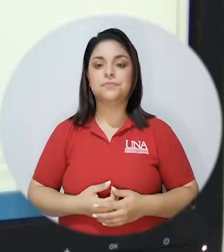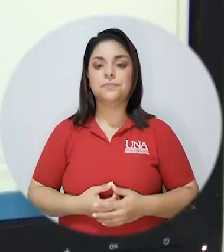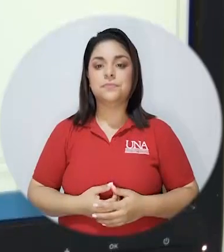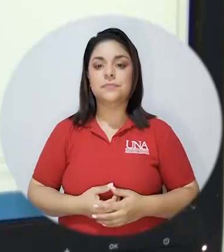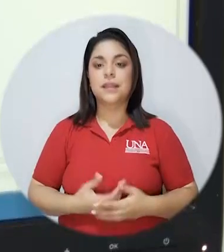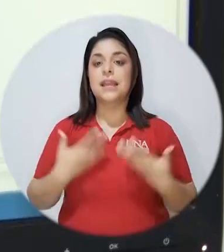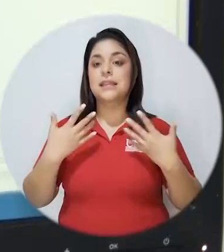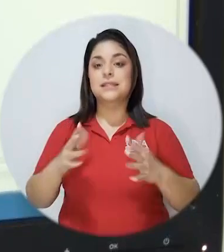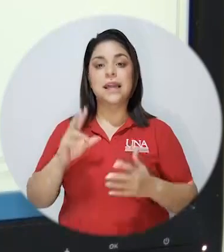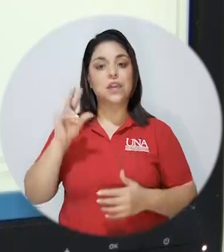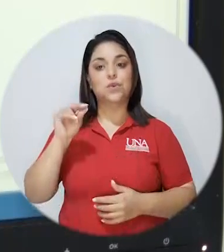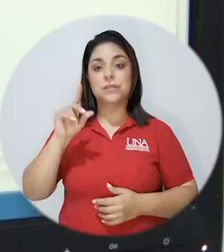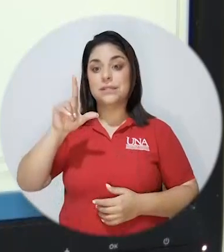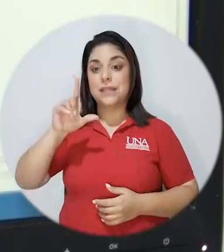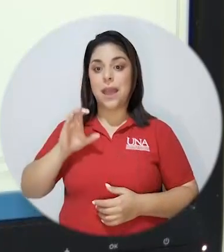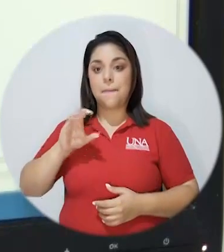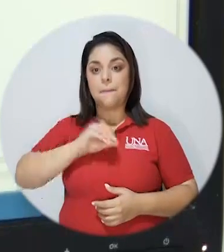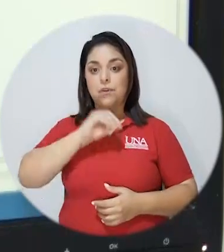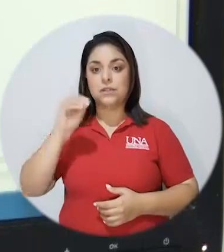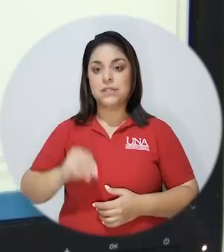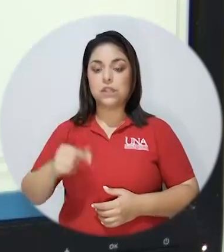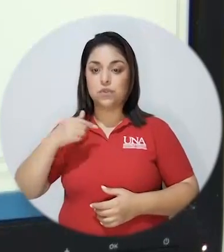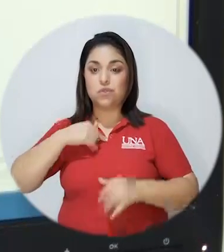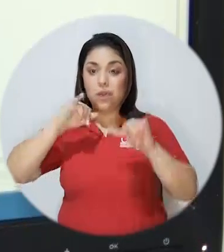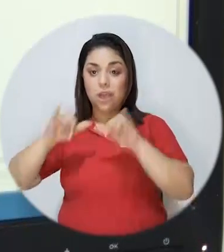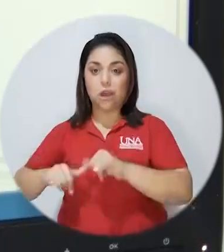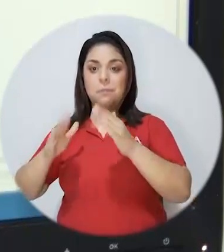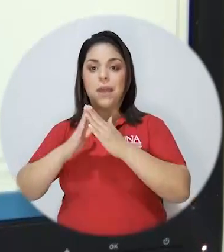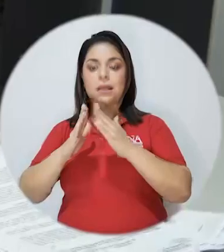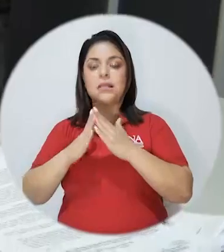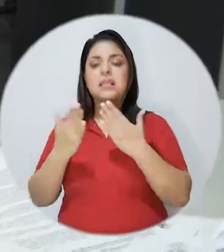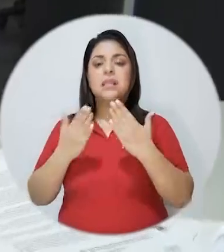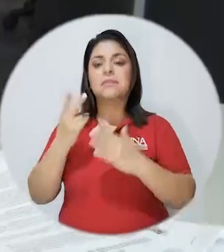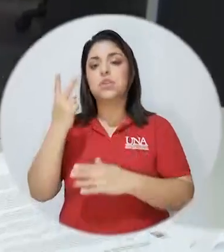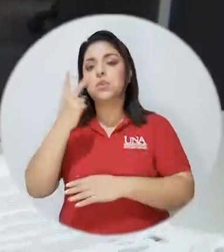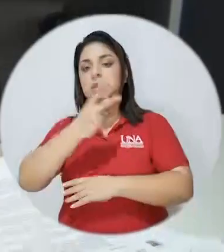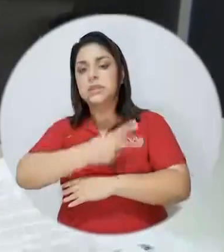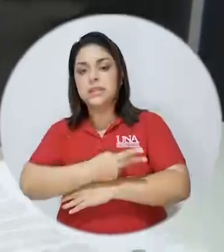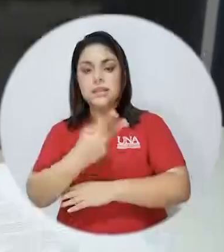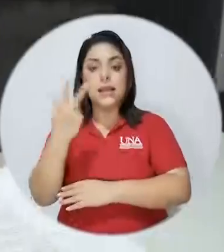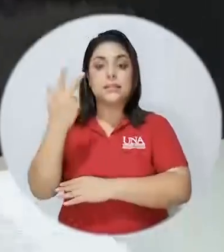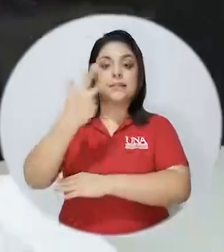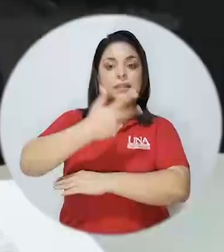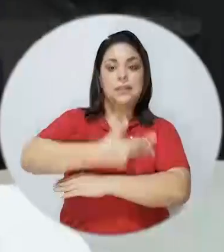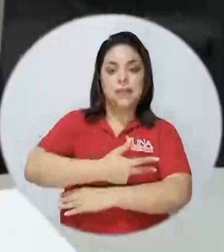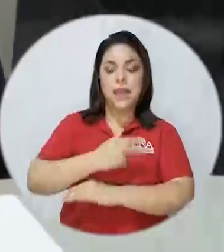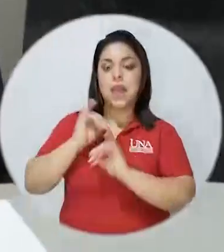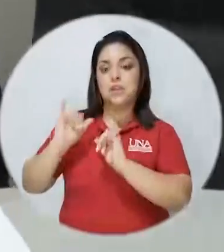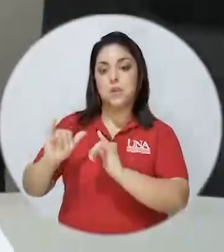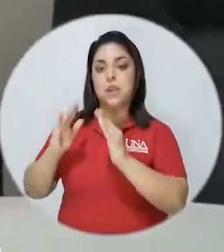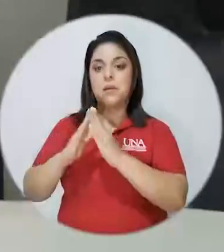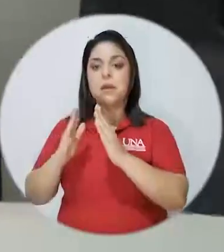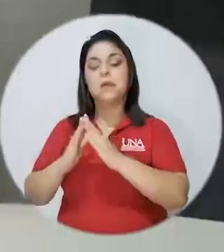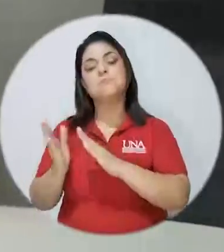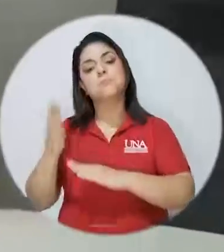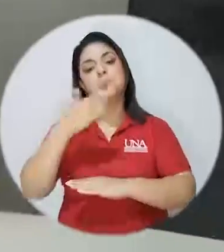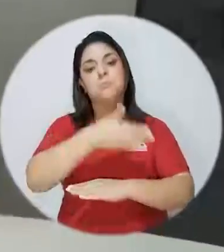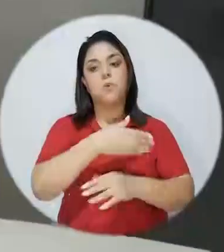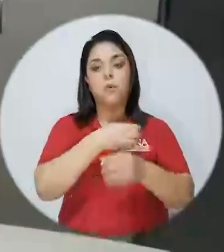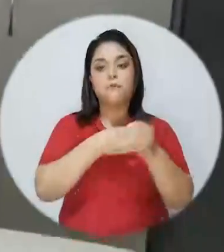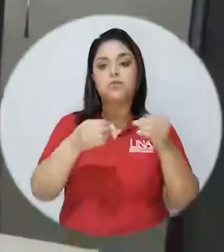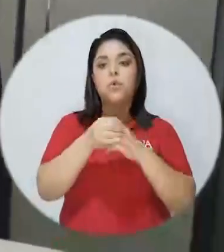ser, ya no voy a irme 100% a mi casa, sino que podría ser que esté 2 días, 3 días, y de hecho este es el reto. El reto es llegar a